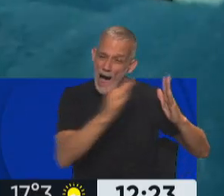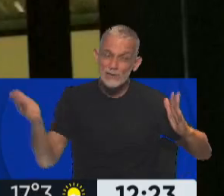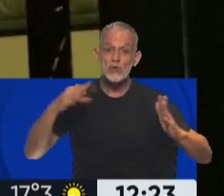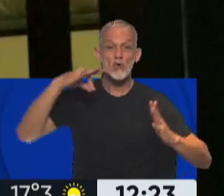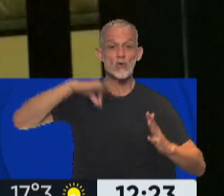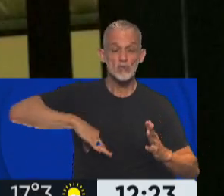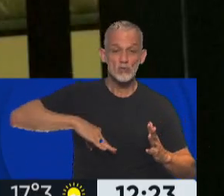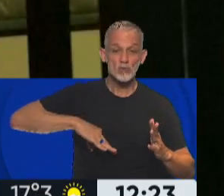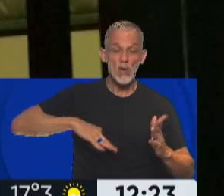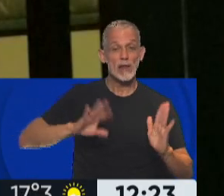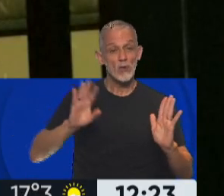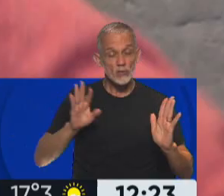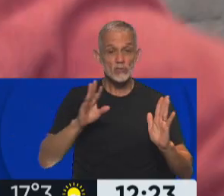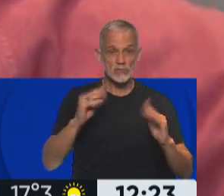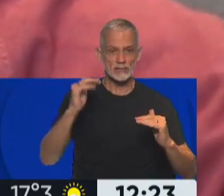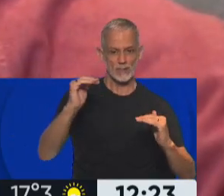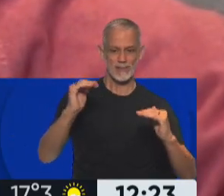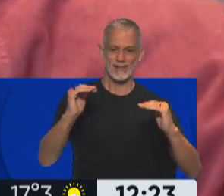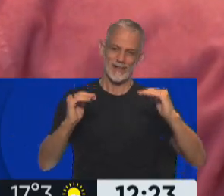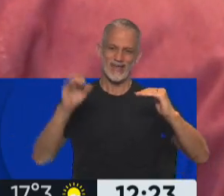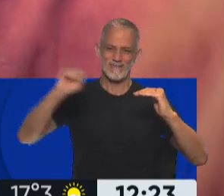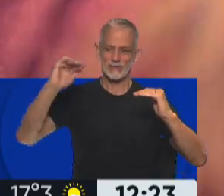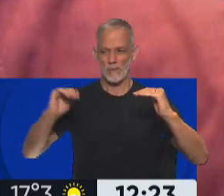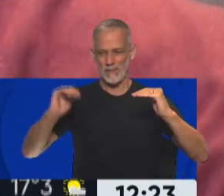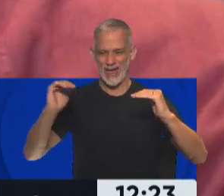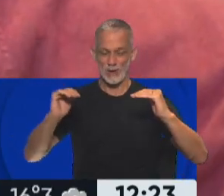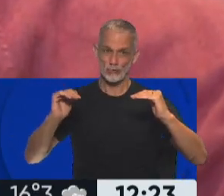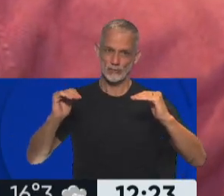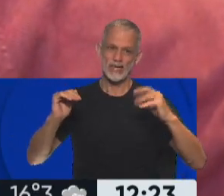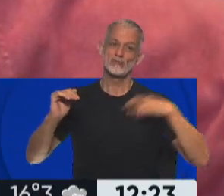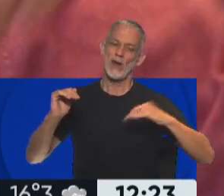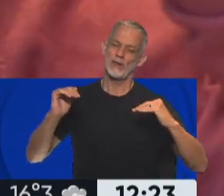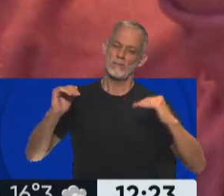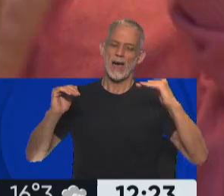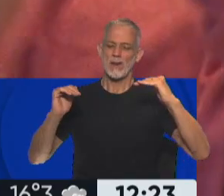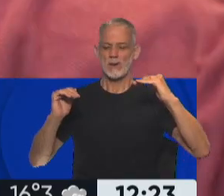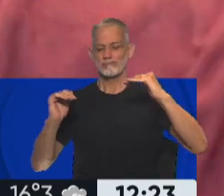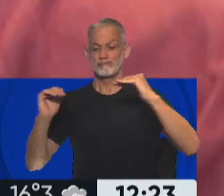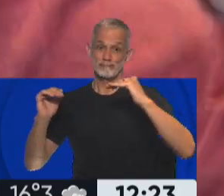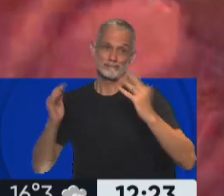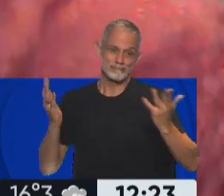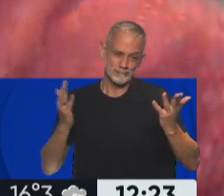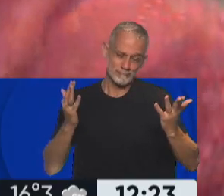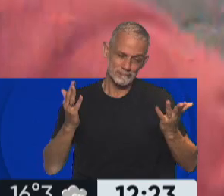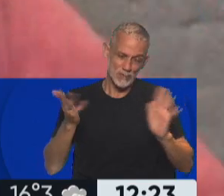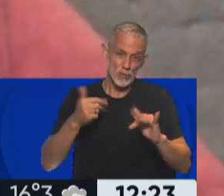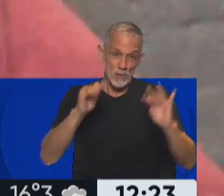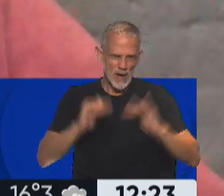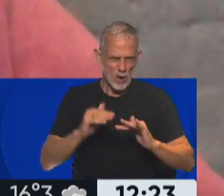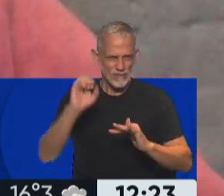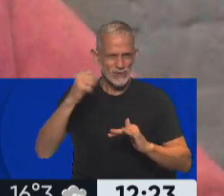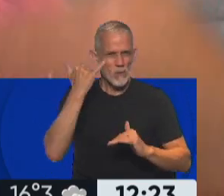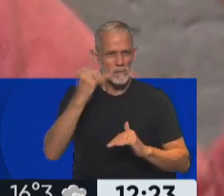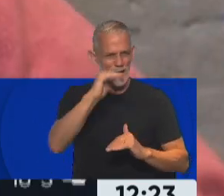salarios empezaron a ganar a la inflación, porque la inflación en mayo bajó, tuvo una baja mayor a la esperada, digamos, entonces